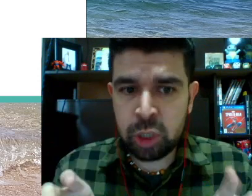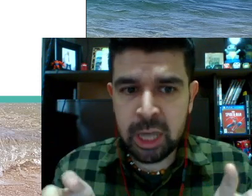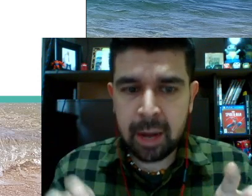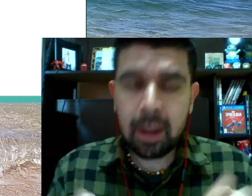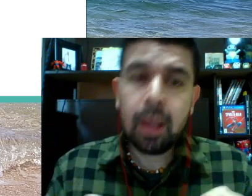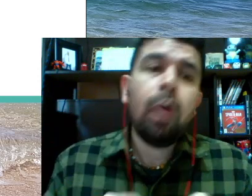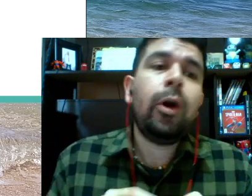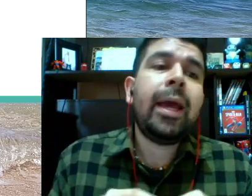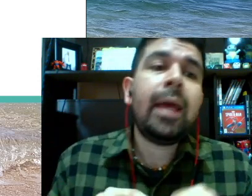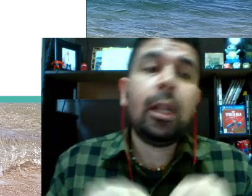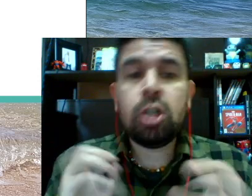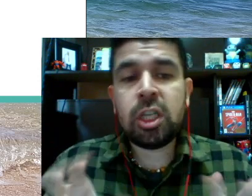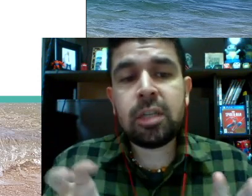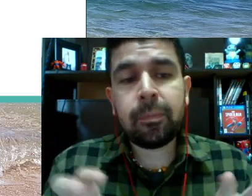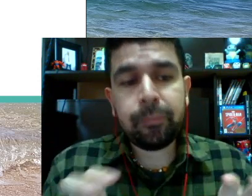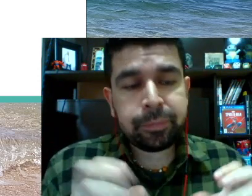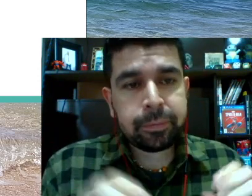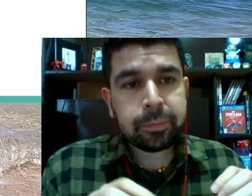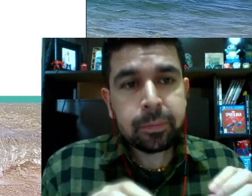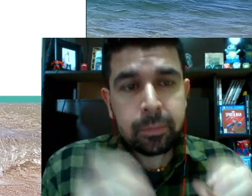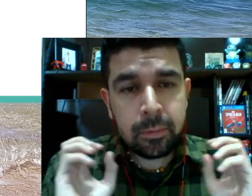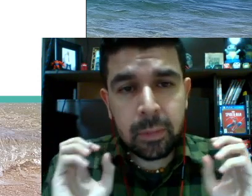escuchar ok entonces